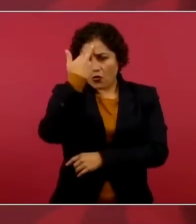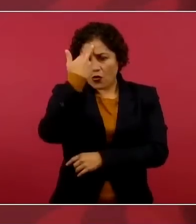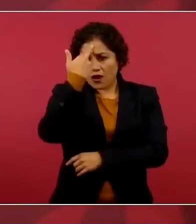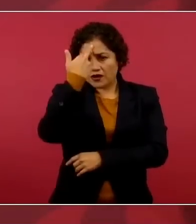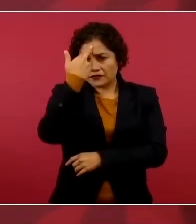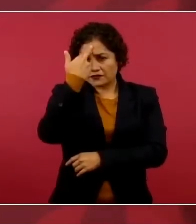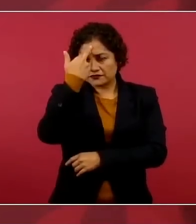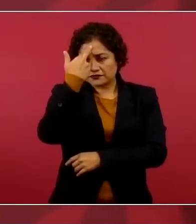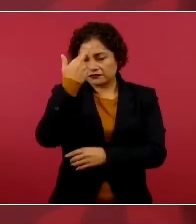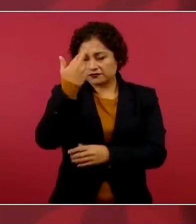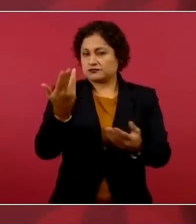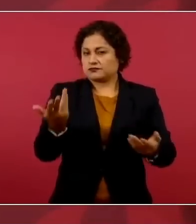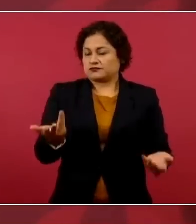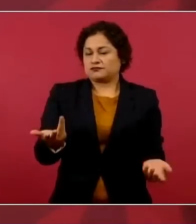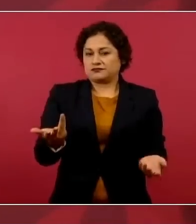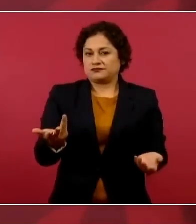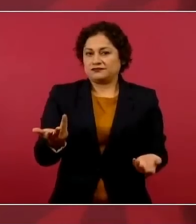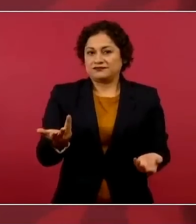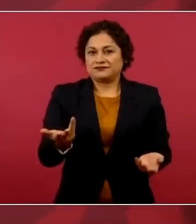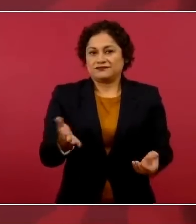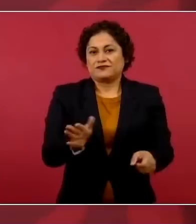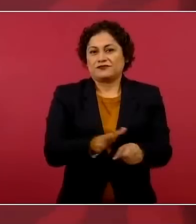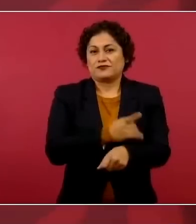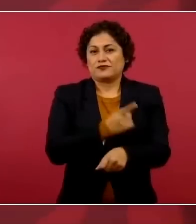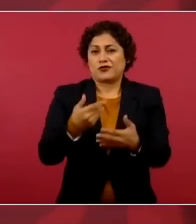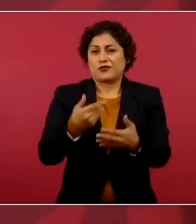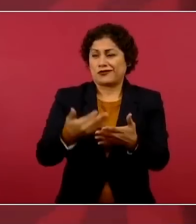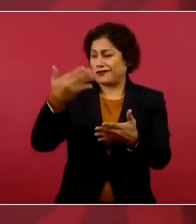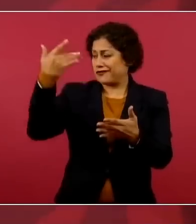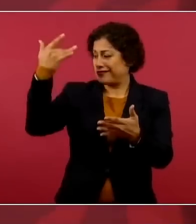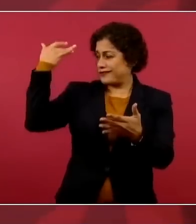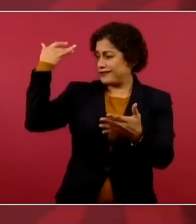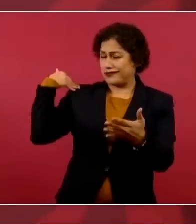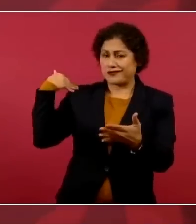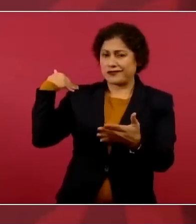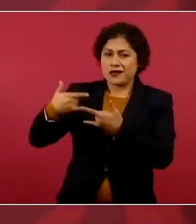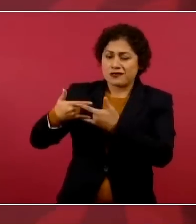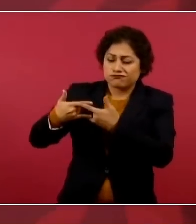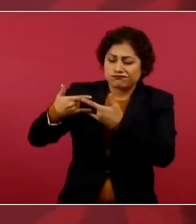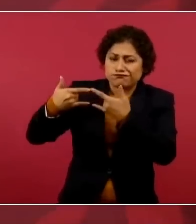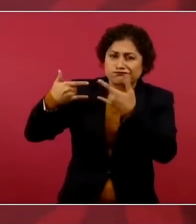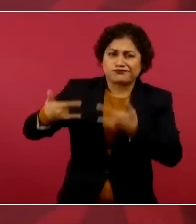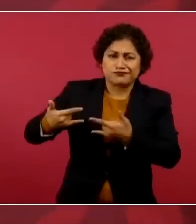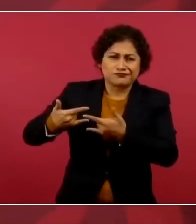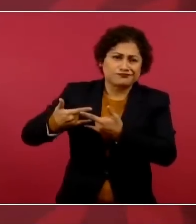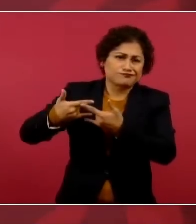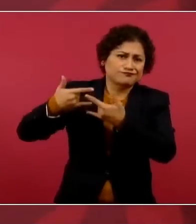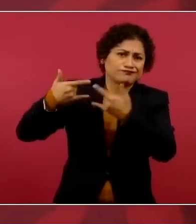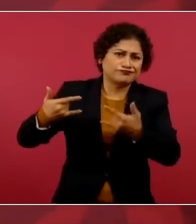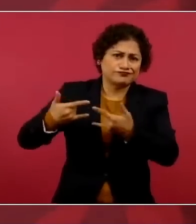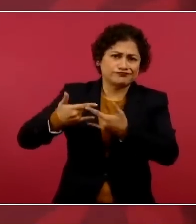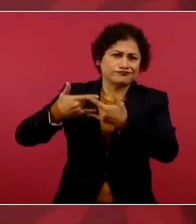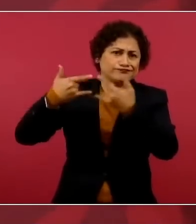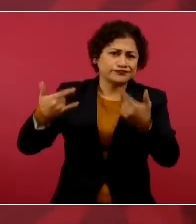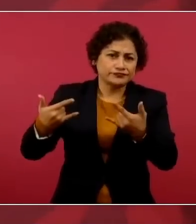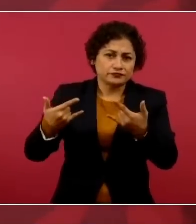porque tenemos muchas historias, pues lo que nos hicieron a